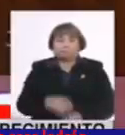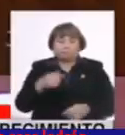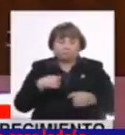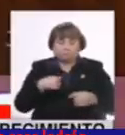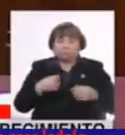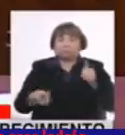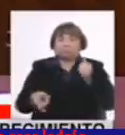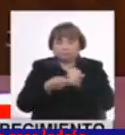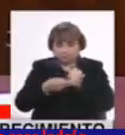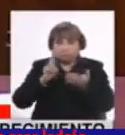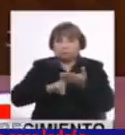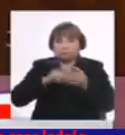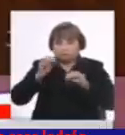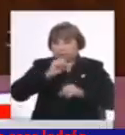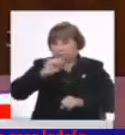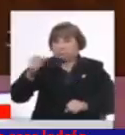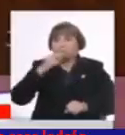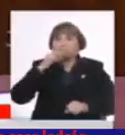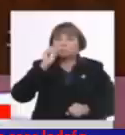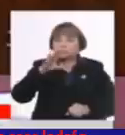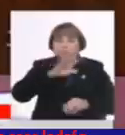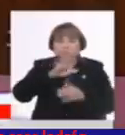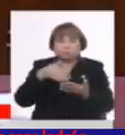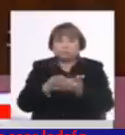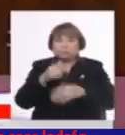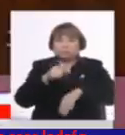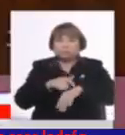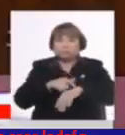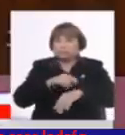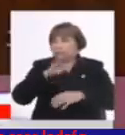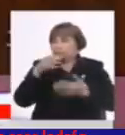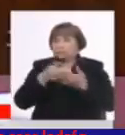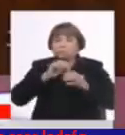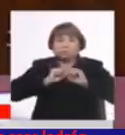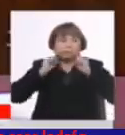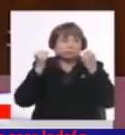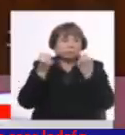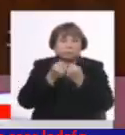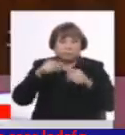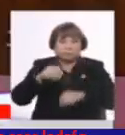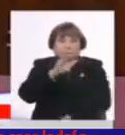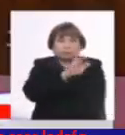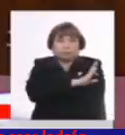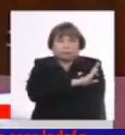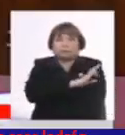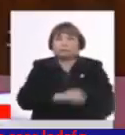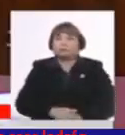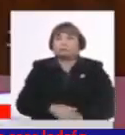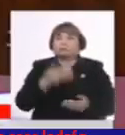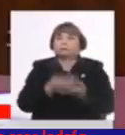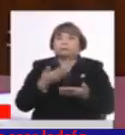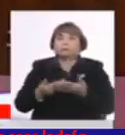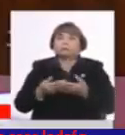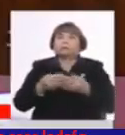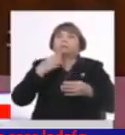puedo garantizar y contradecir lo que ellos mencionan, porque en todo momento, durante todas las sesiones de la Comisión de Fiscalización,